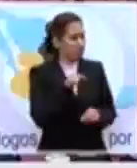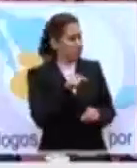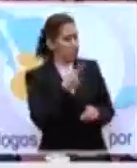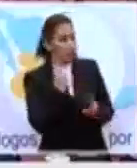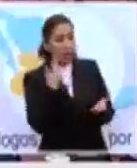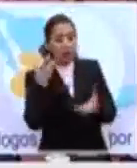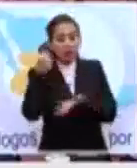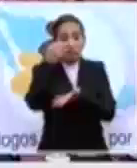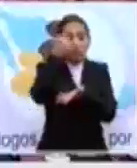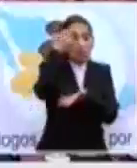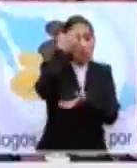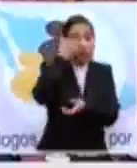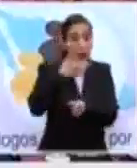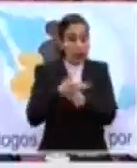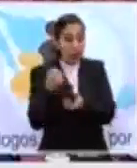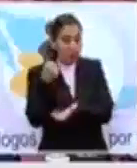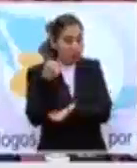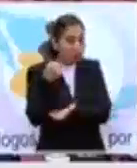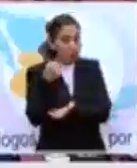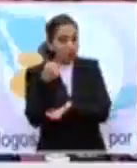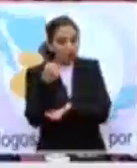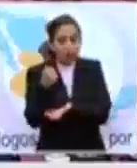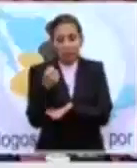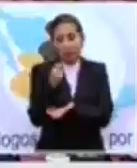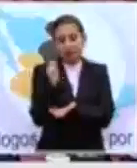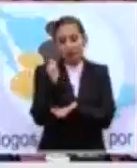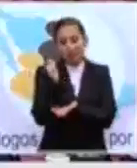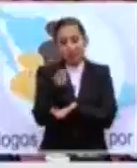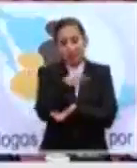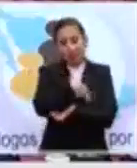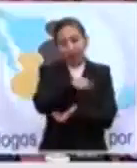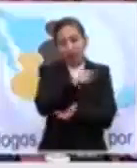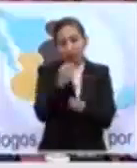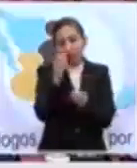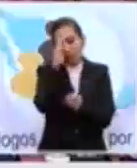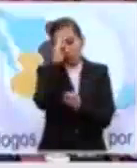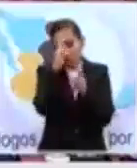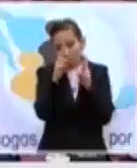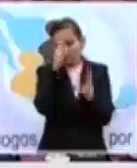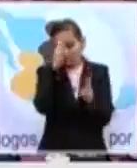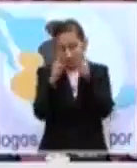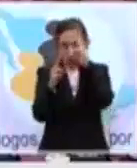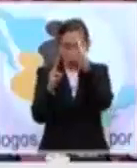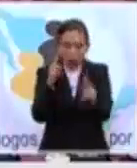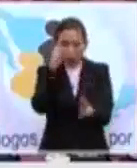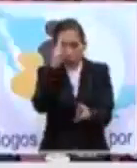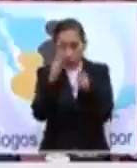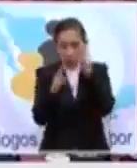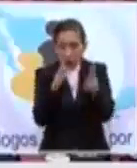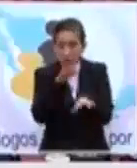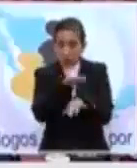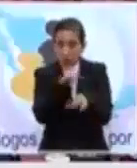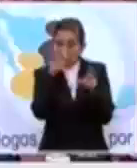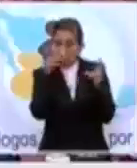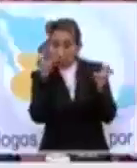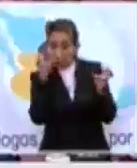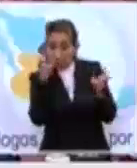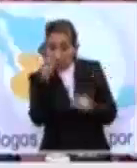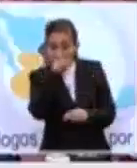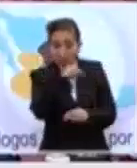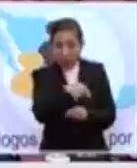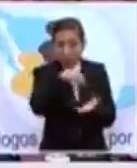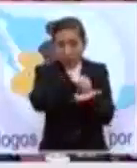la inversión extranjera todavía es que hay demasiadas restricciones en cuanto a